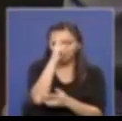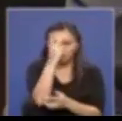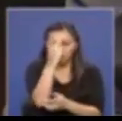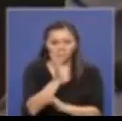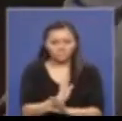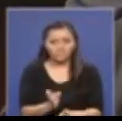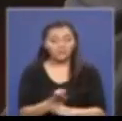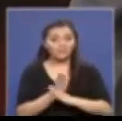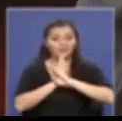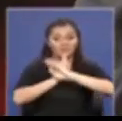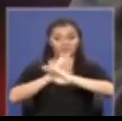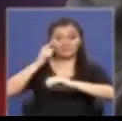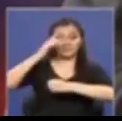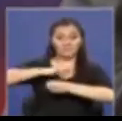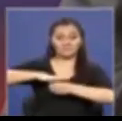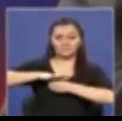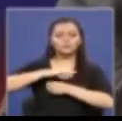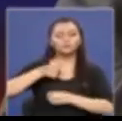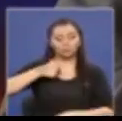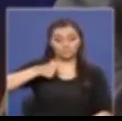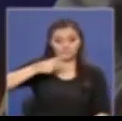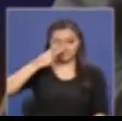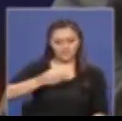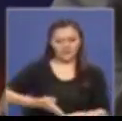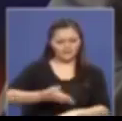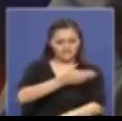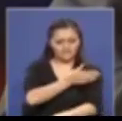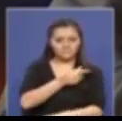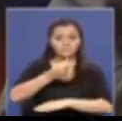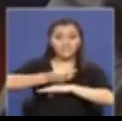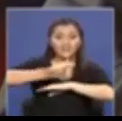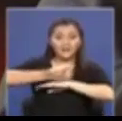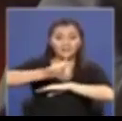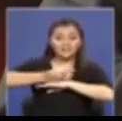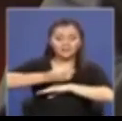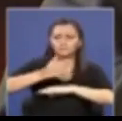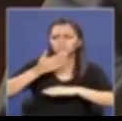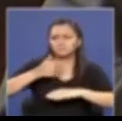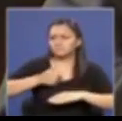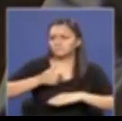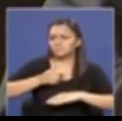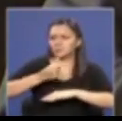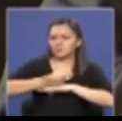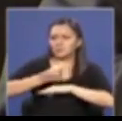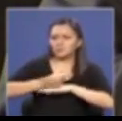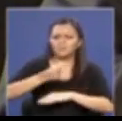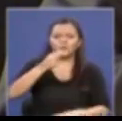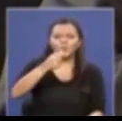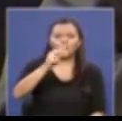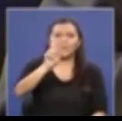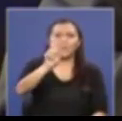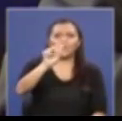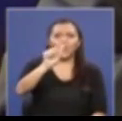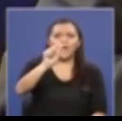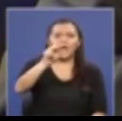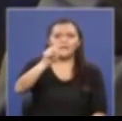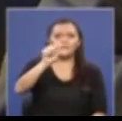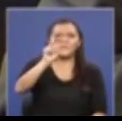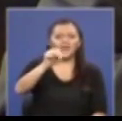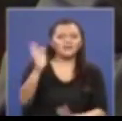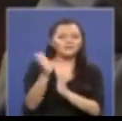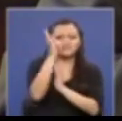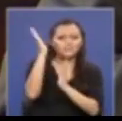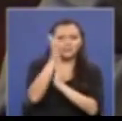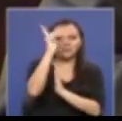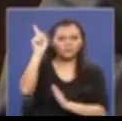nadie defiende al Estado. Nosotros tuvimos casos en que el gerente, y se lo digo, era la empresa Guapán de Cañar, el